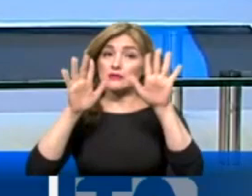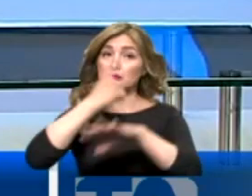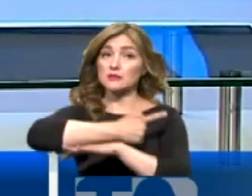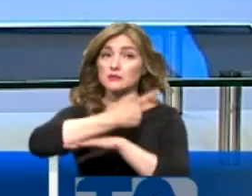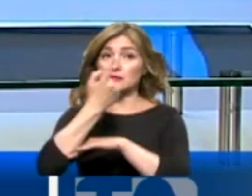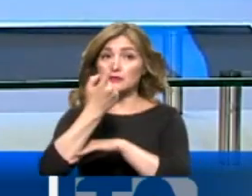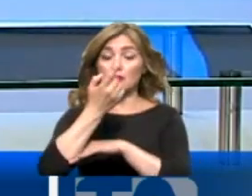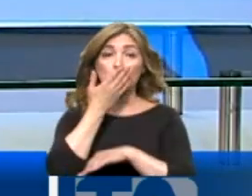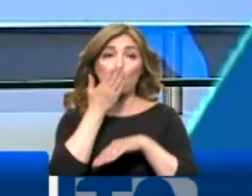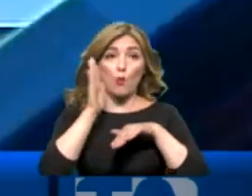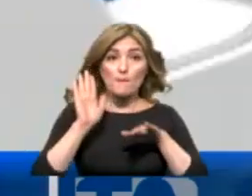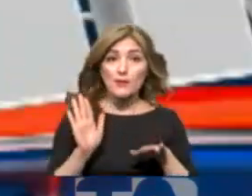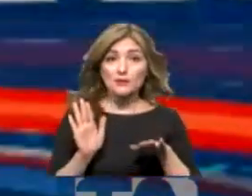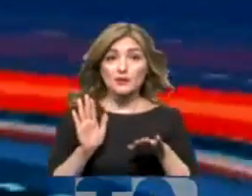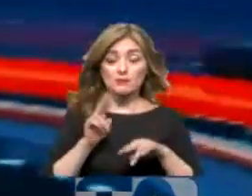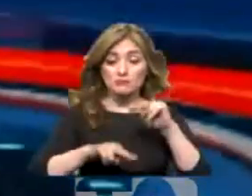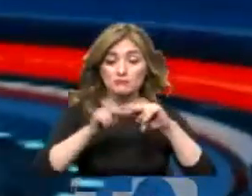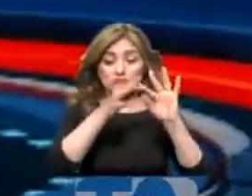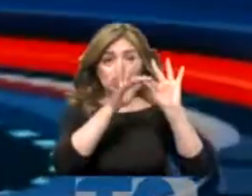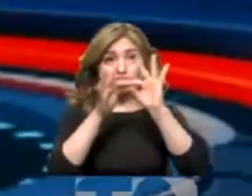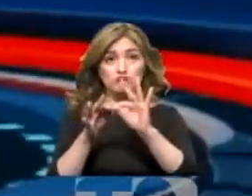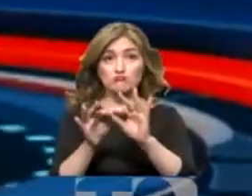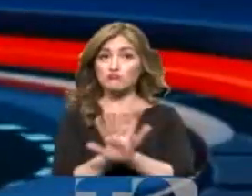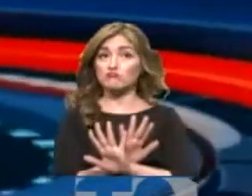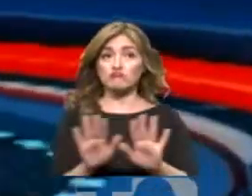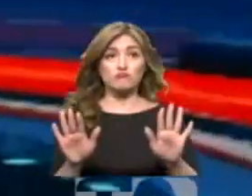Joana Ramos nos informa.